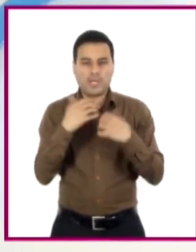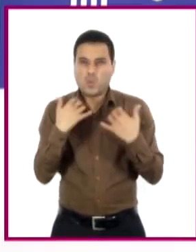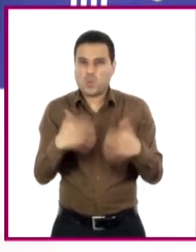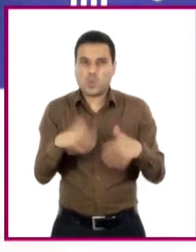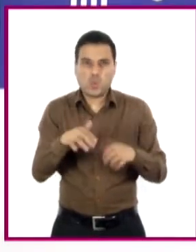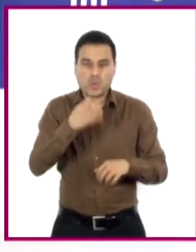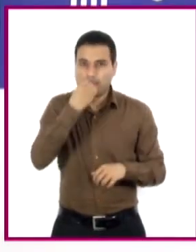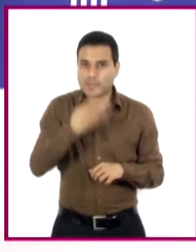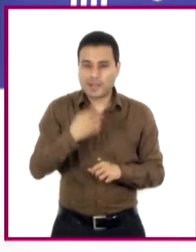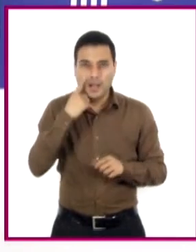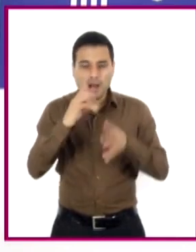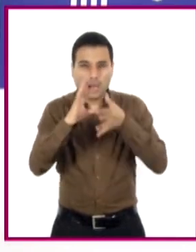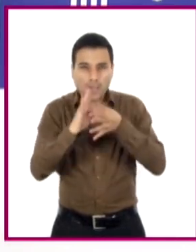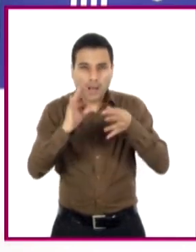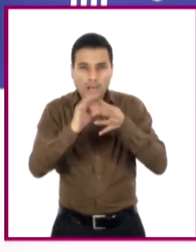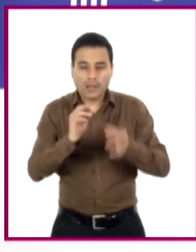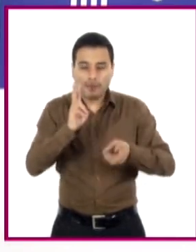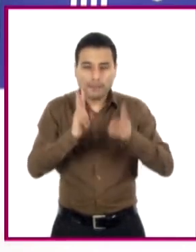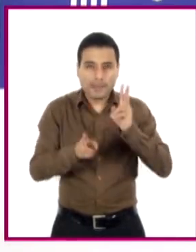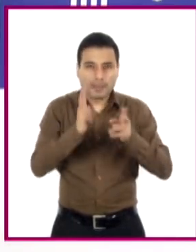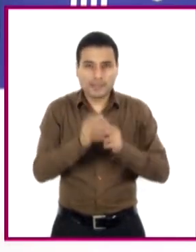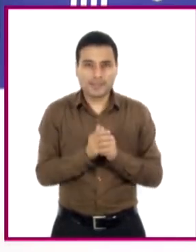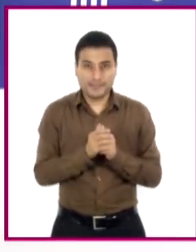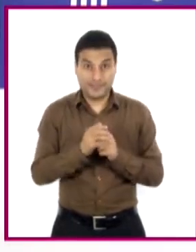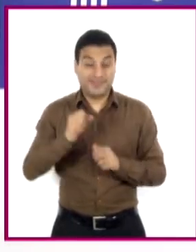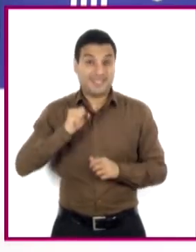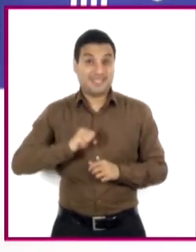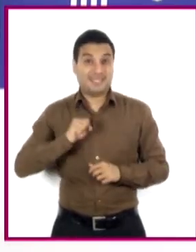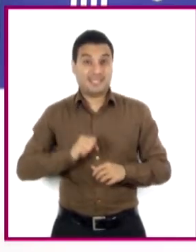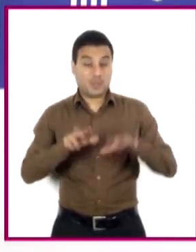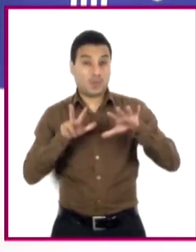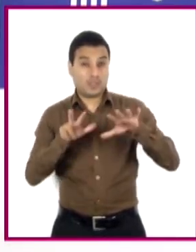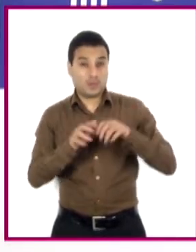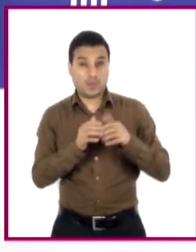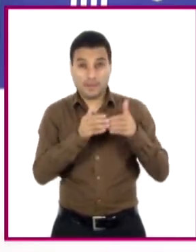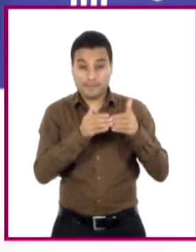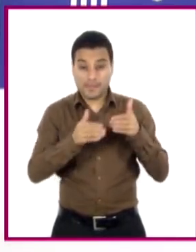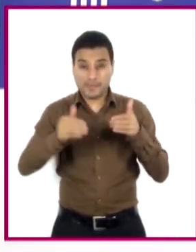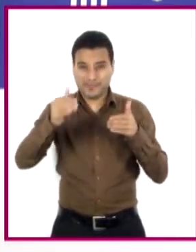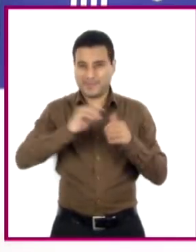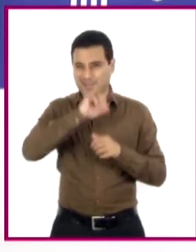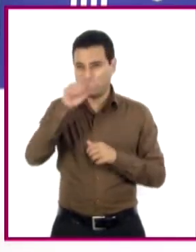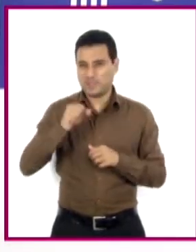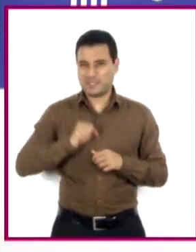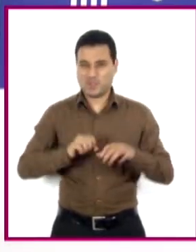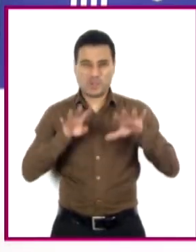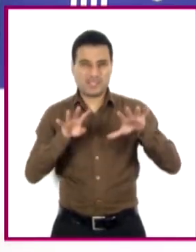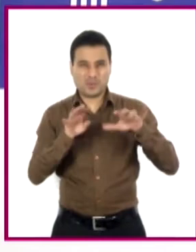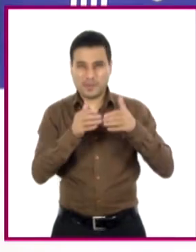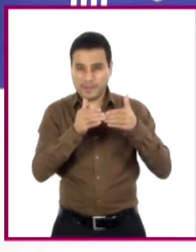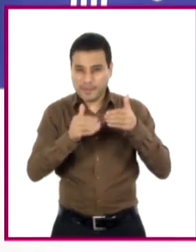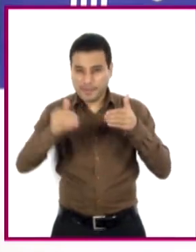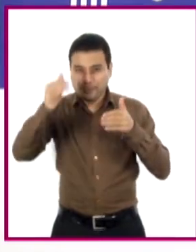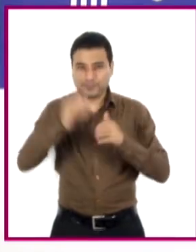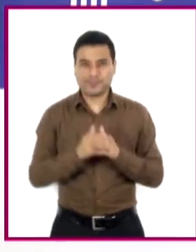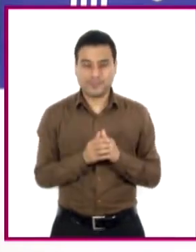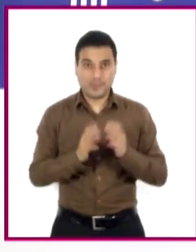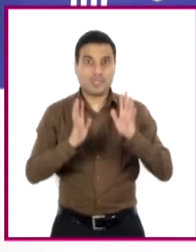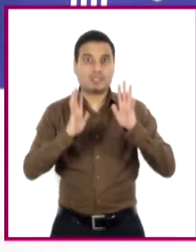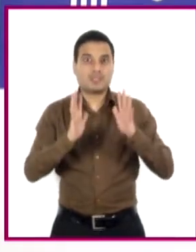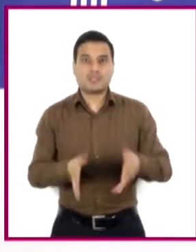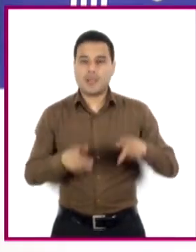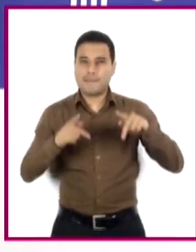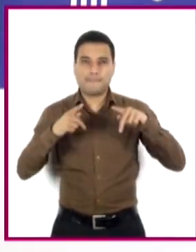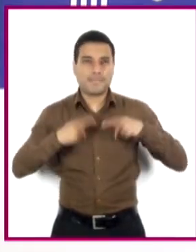gobierno. Fue así como para finales del siglo XVIII y principios del siglo XIX se avivó el